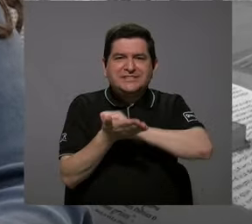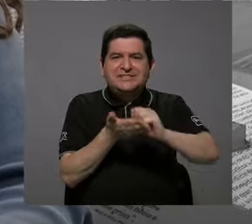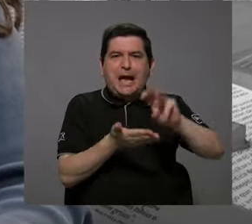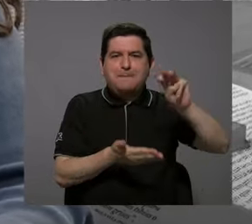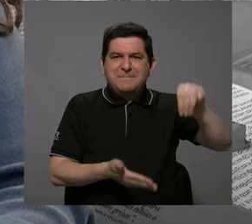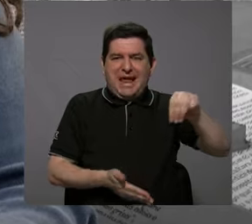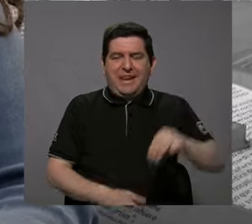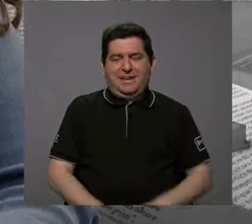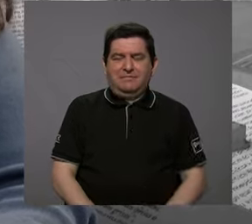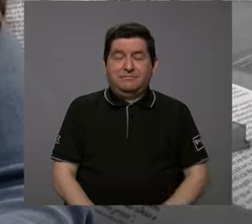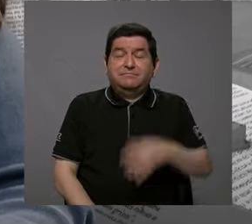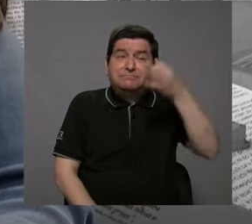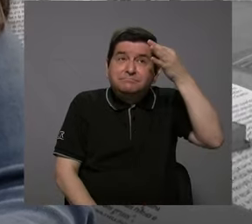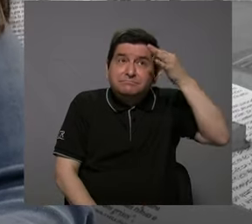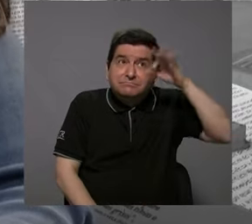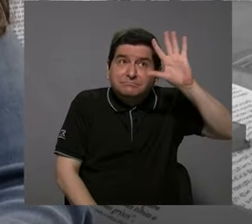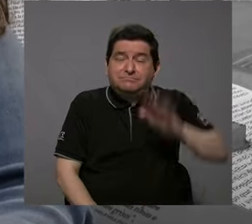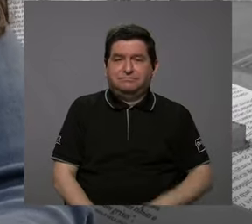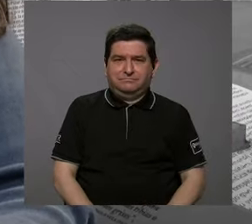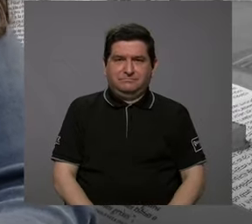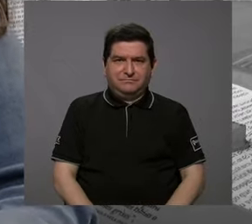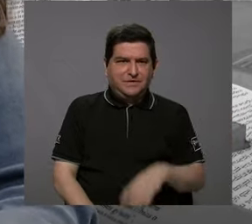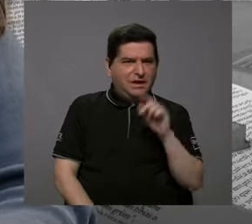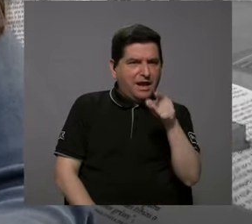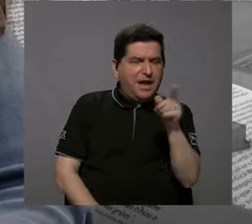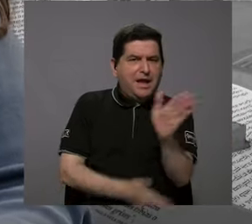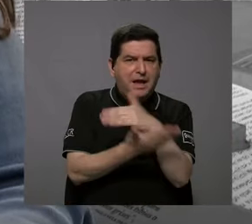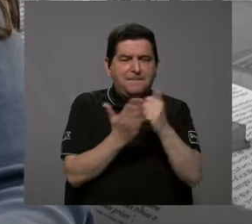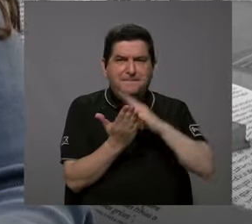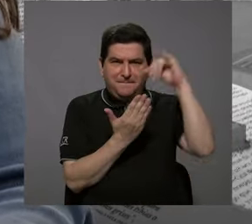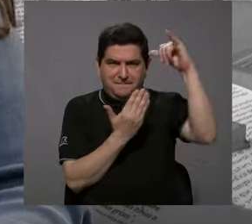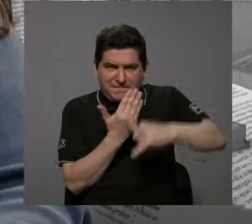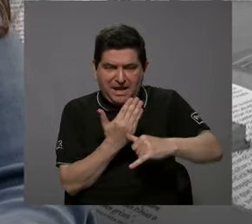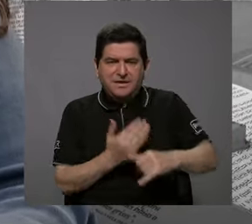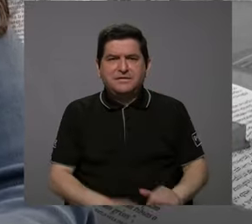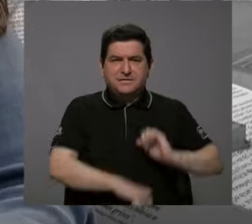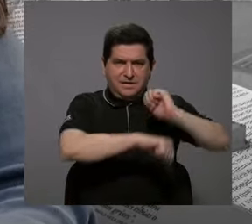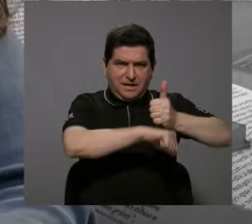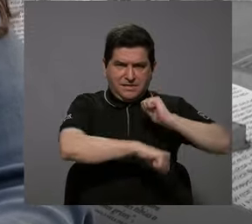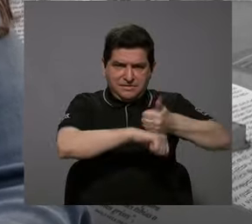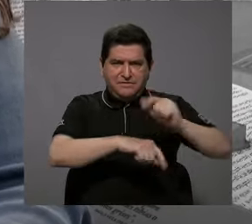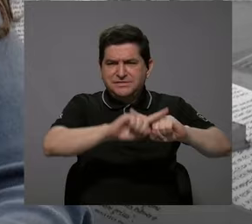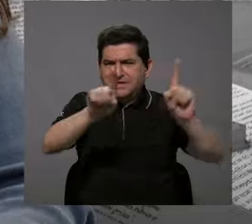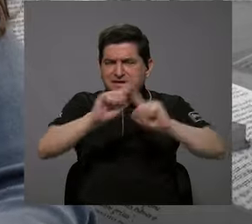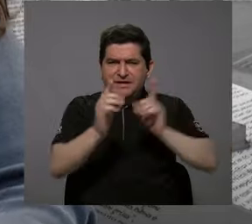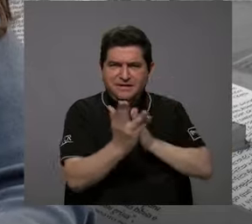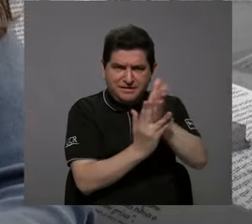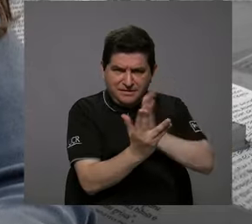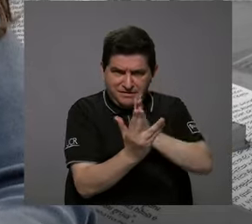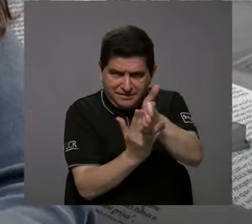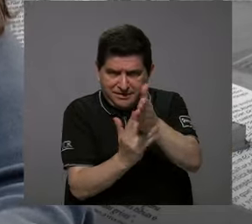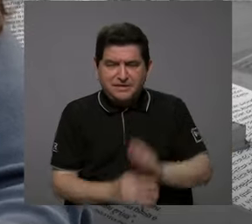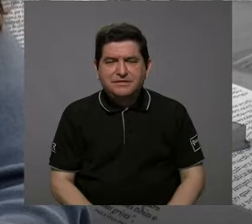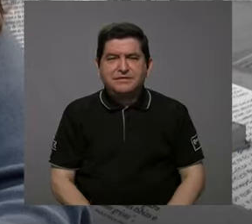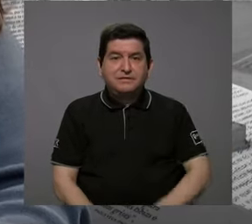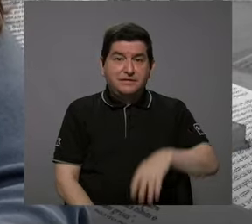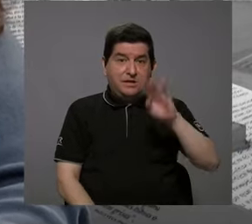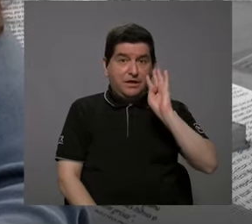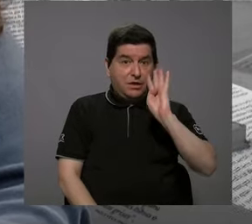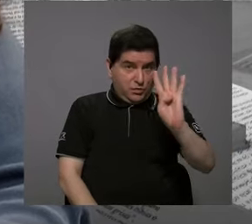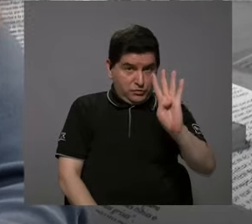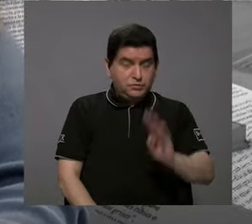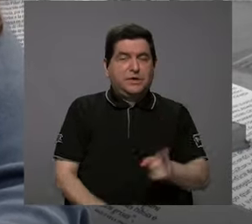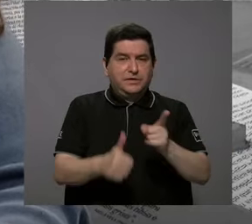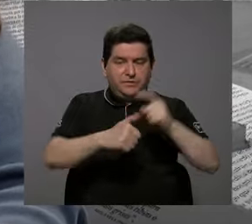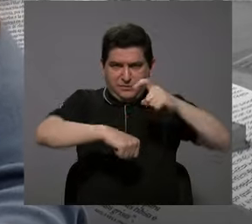Miguel se suponía que se iban como parte del proyecto habilitar múltiples accesos de forma que los cuatro porque